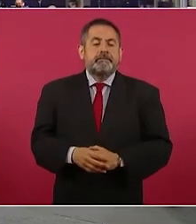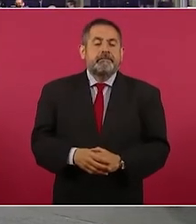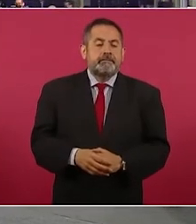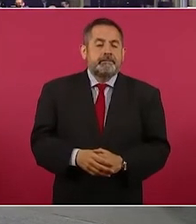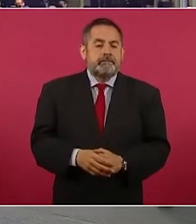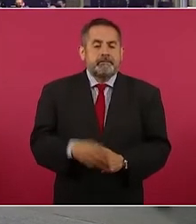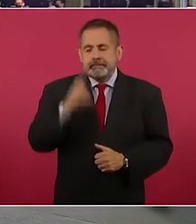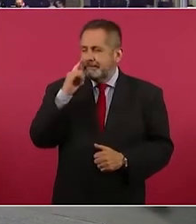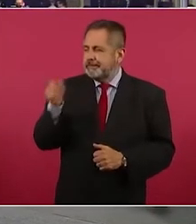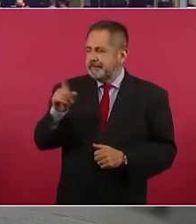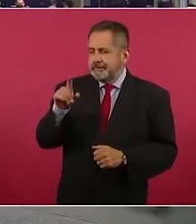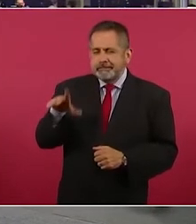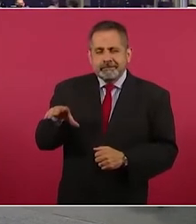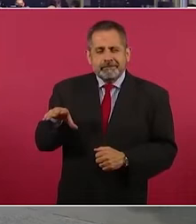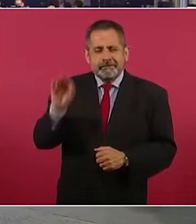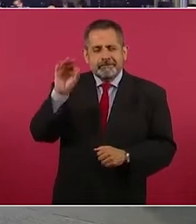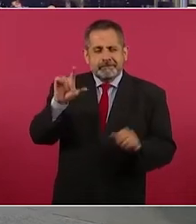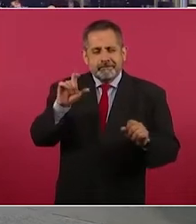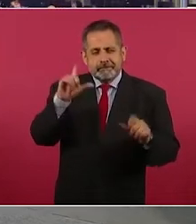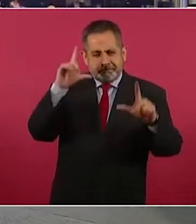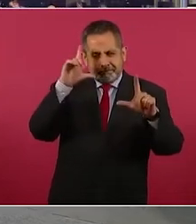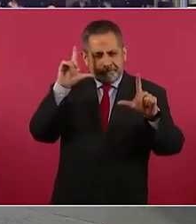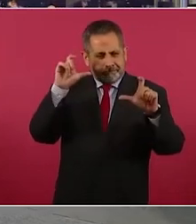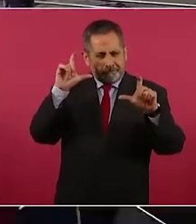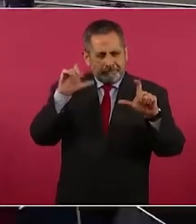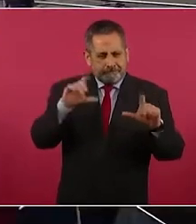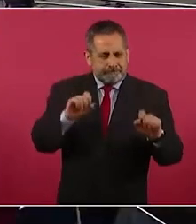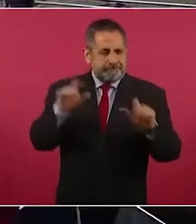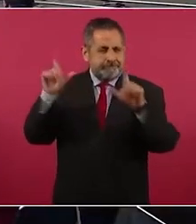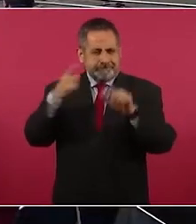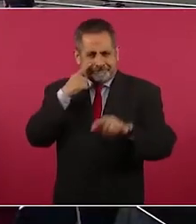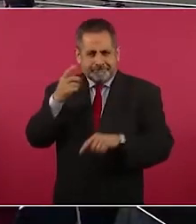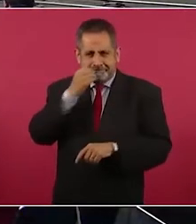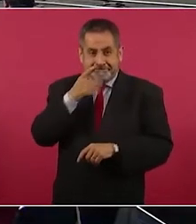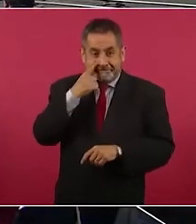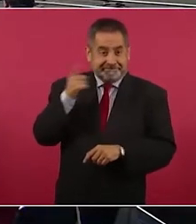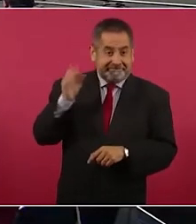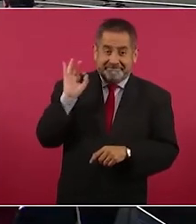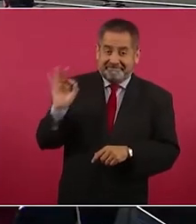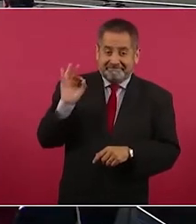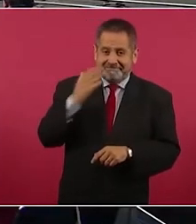A ver, la foto de Monsi es buenísima.